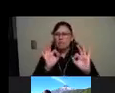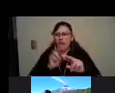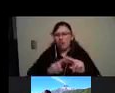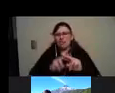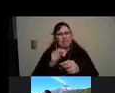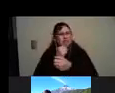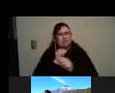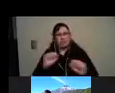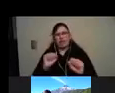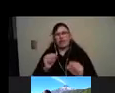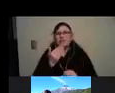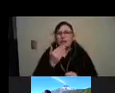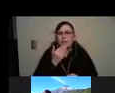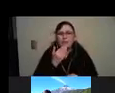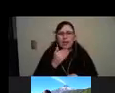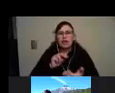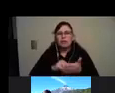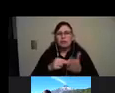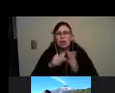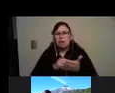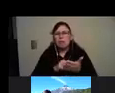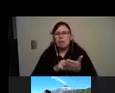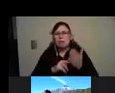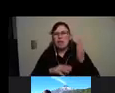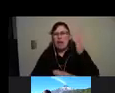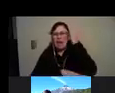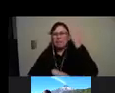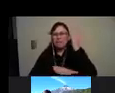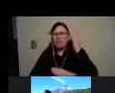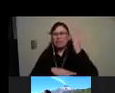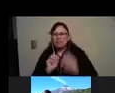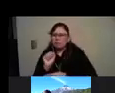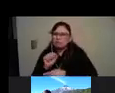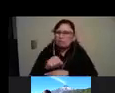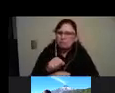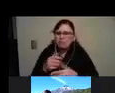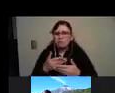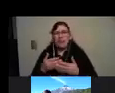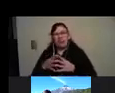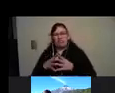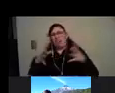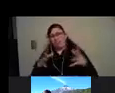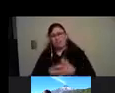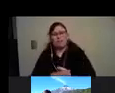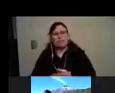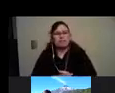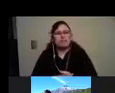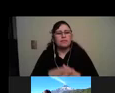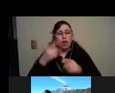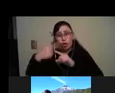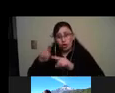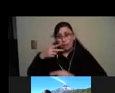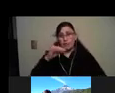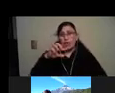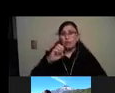caracterizan por una base de sustentación amplia, ¿ya? Y una parálisis cerebral de tipo hipotónica que es extremadamente